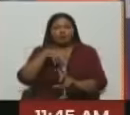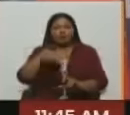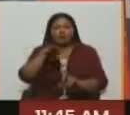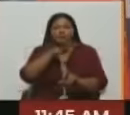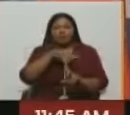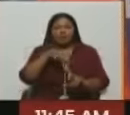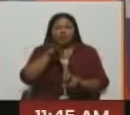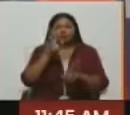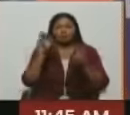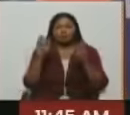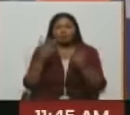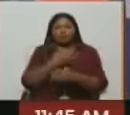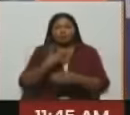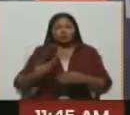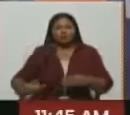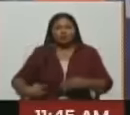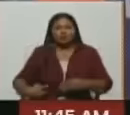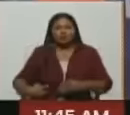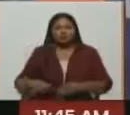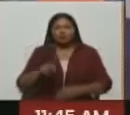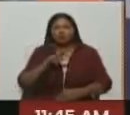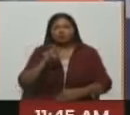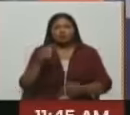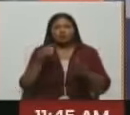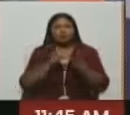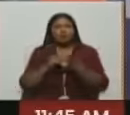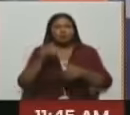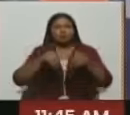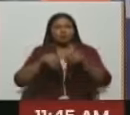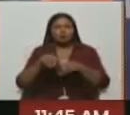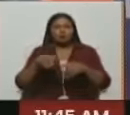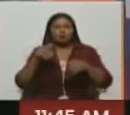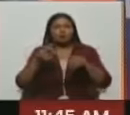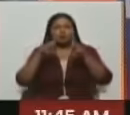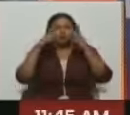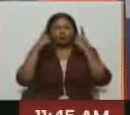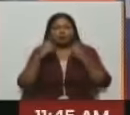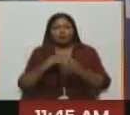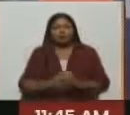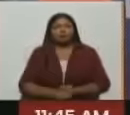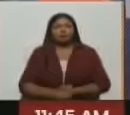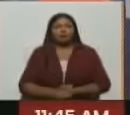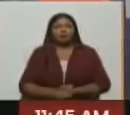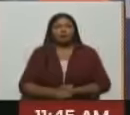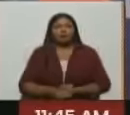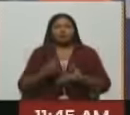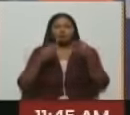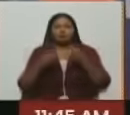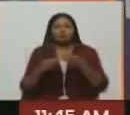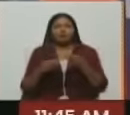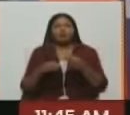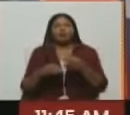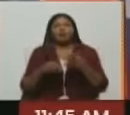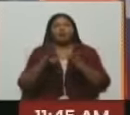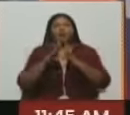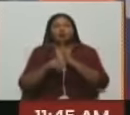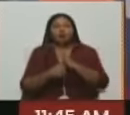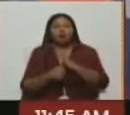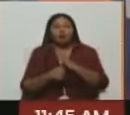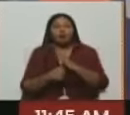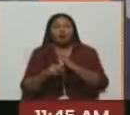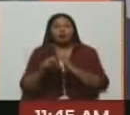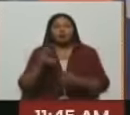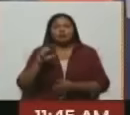presunto presidente cuando sacó 30.000 votos en La Guaira para justificar el robo a Citgo, a Monómero, al